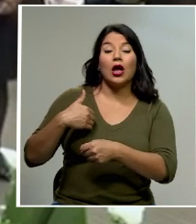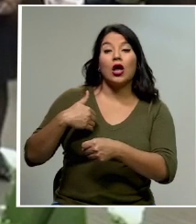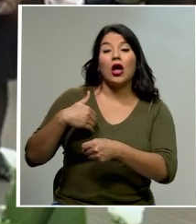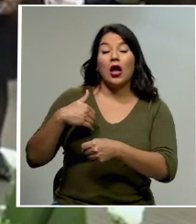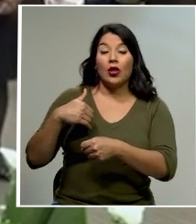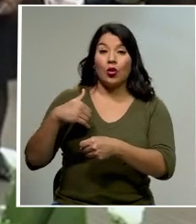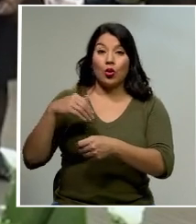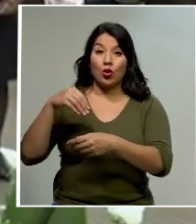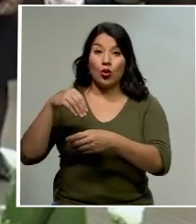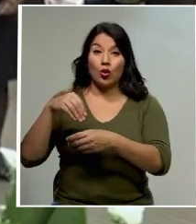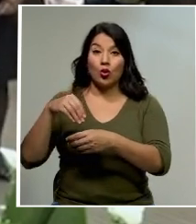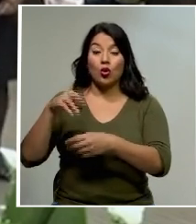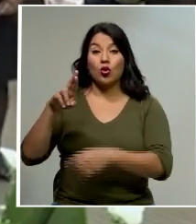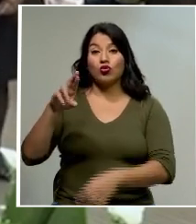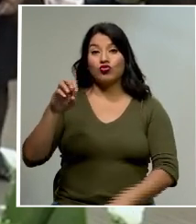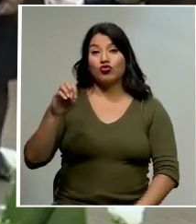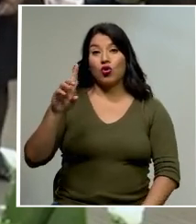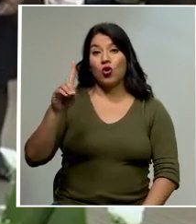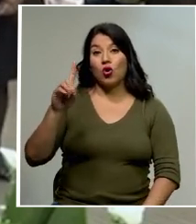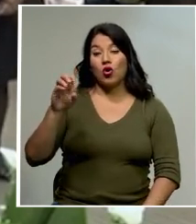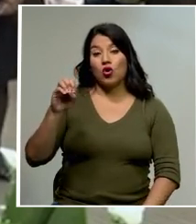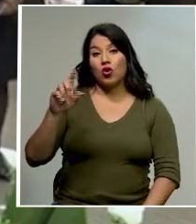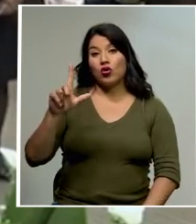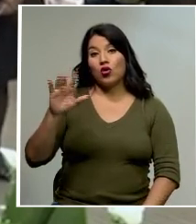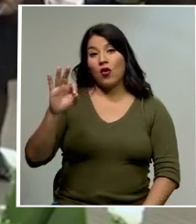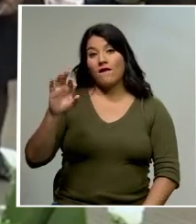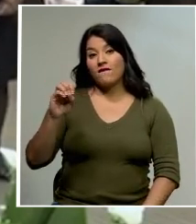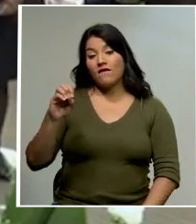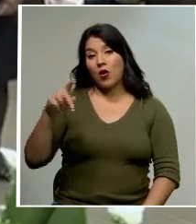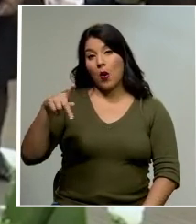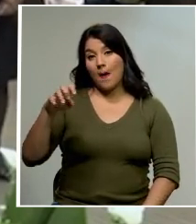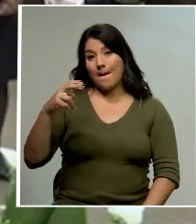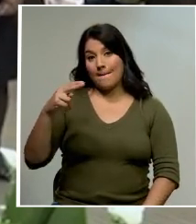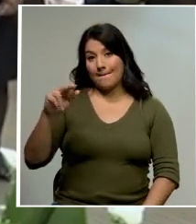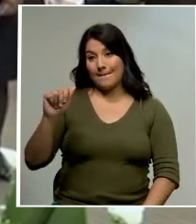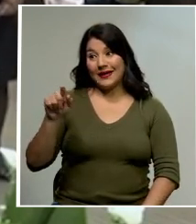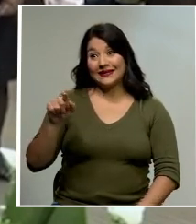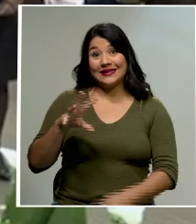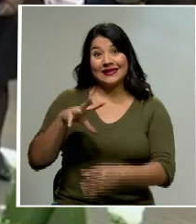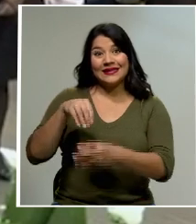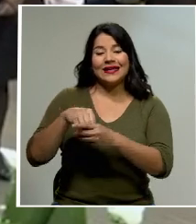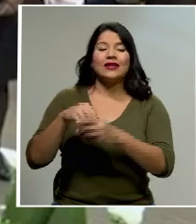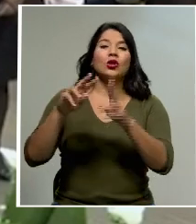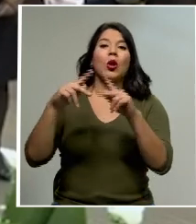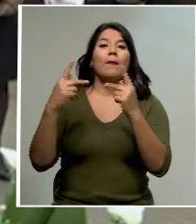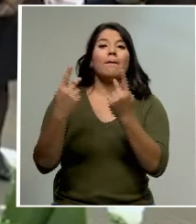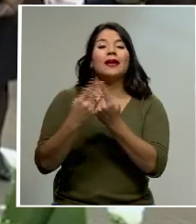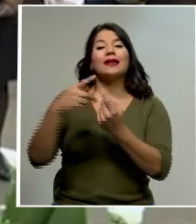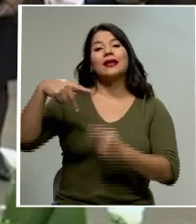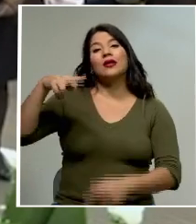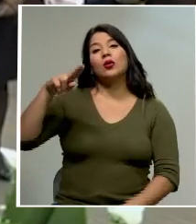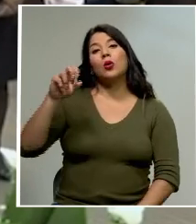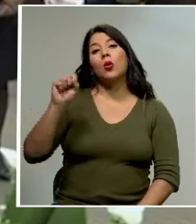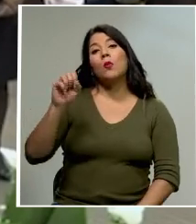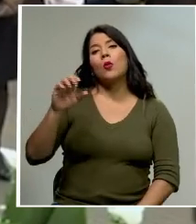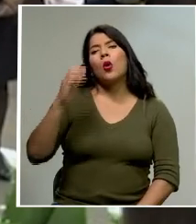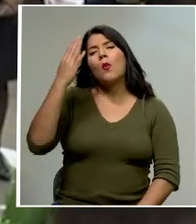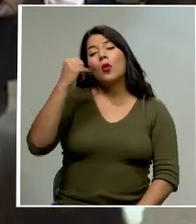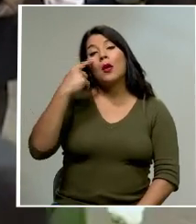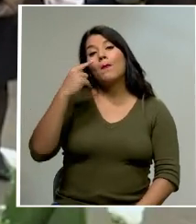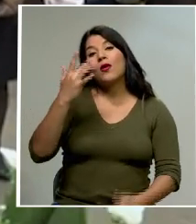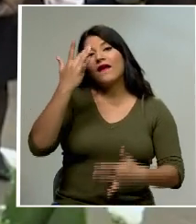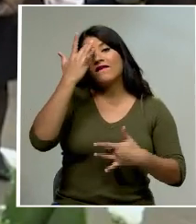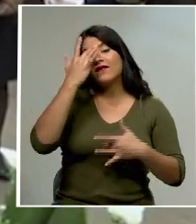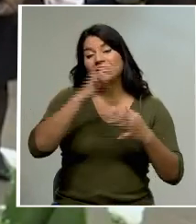directorio legislativo, Rodolfo Peña Flores, del partido Unidad Social Cristiana, esto por secuelas que dejó la